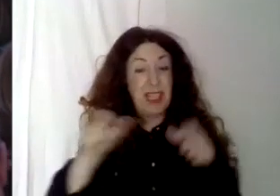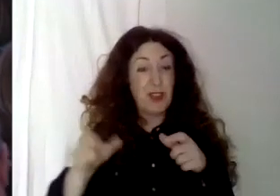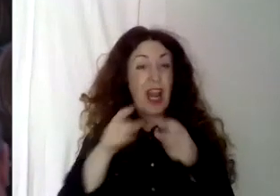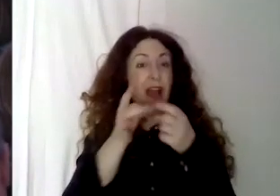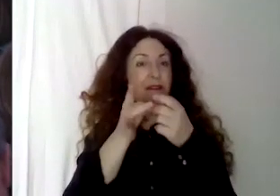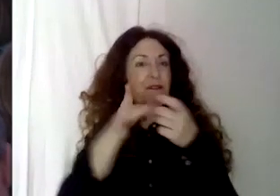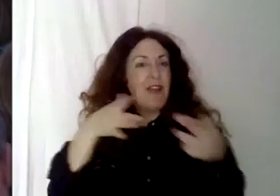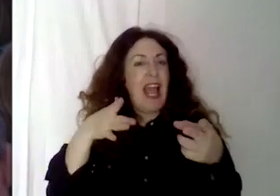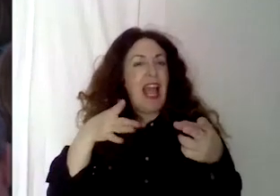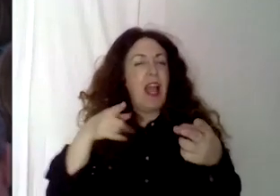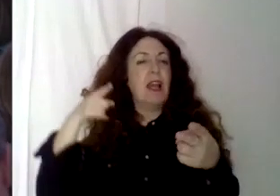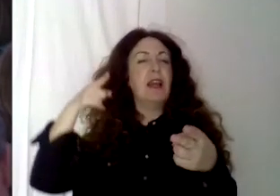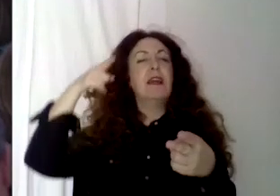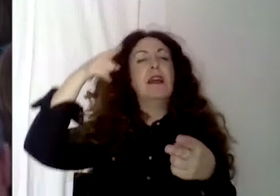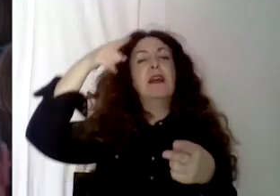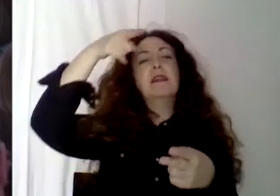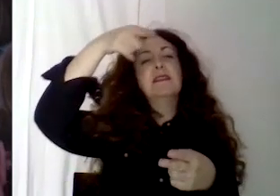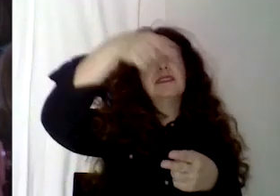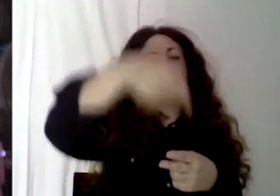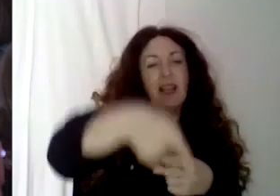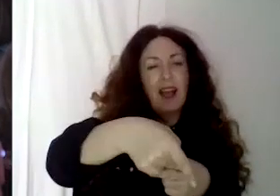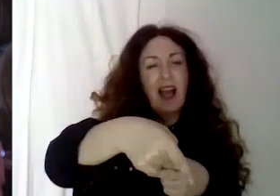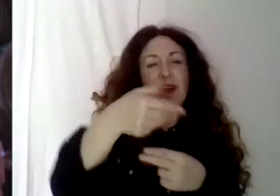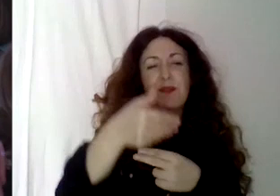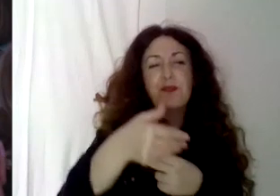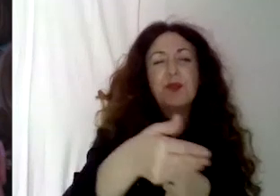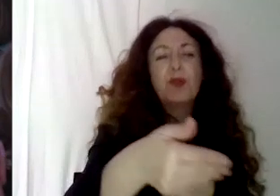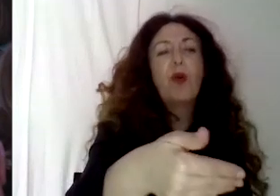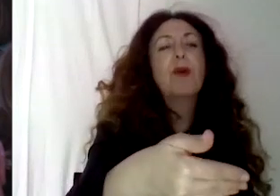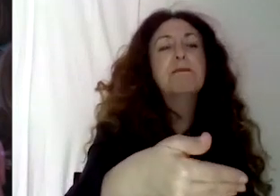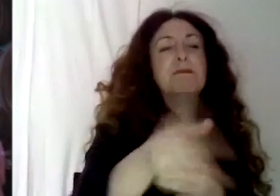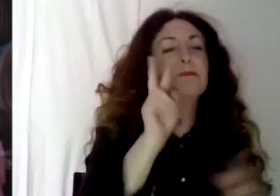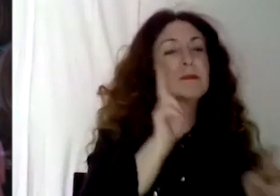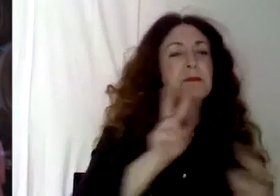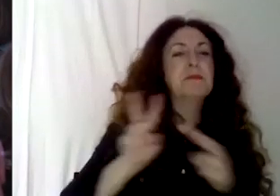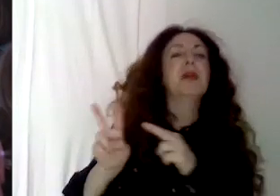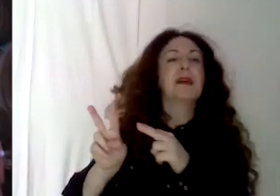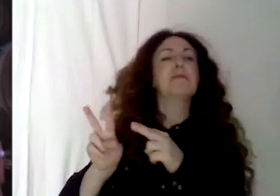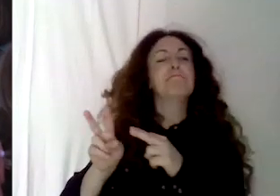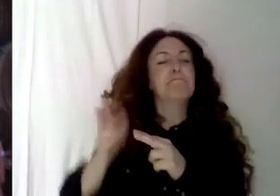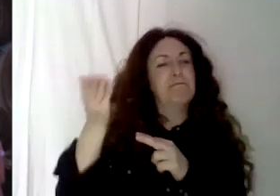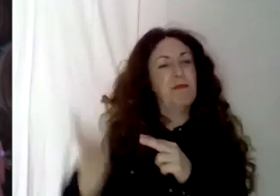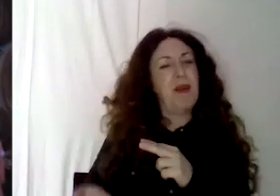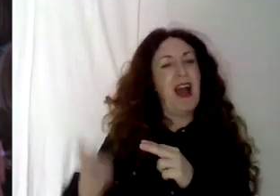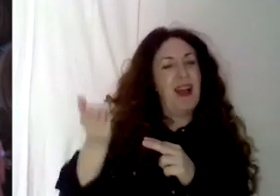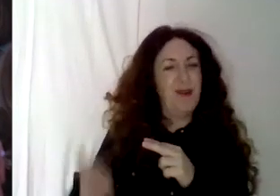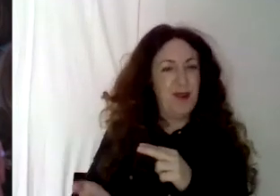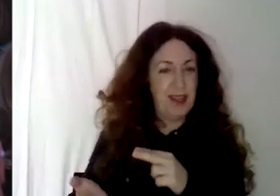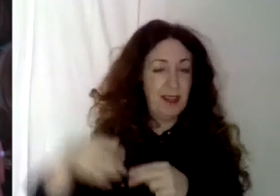¿verdad?, valorar en su estricta medida la figura de Marlowe, al margen de que estuviera o no